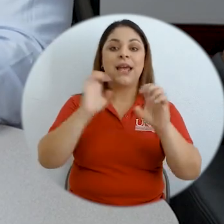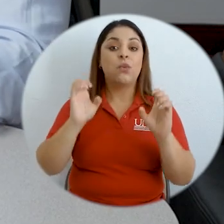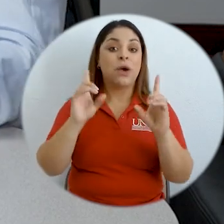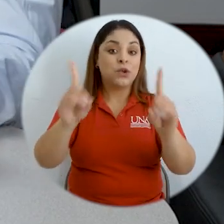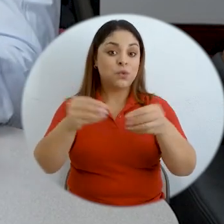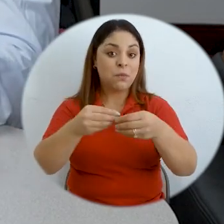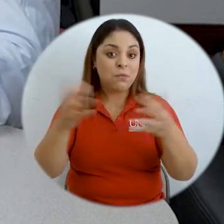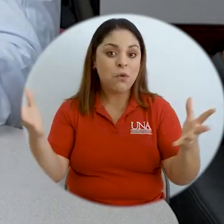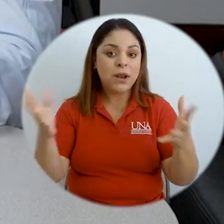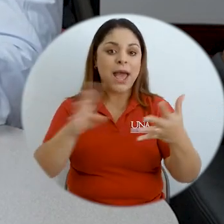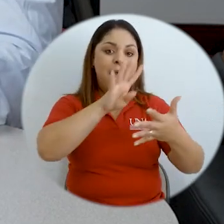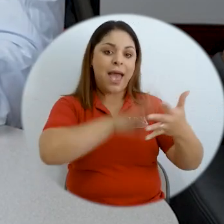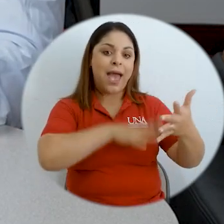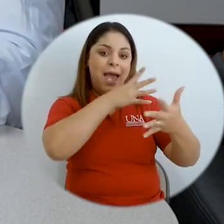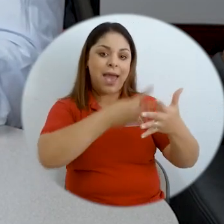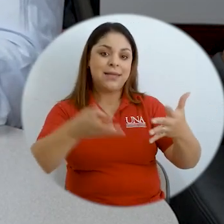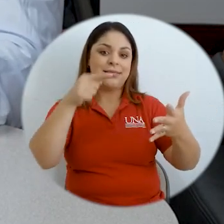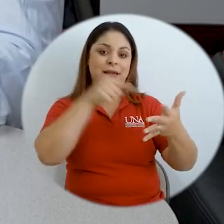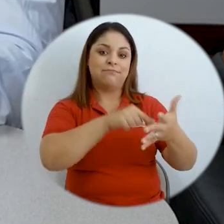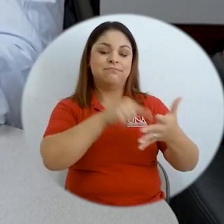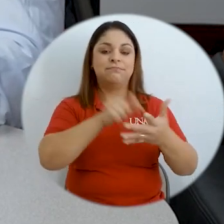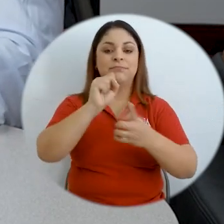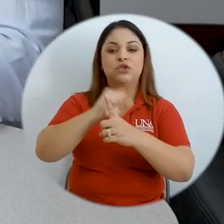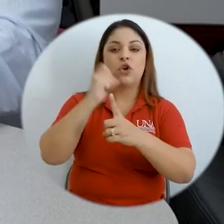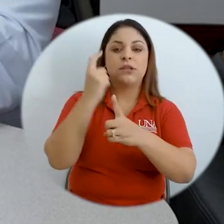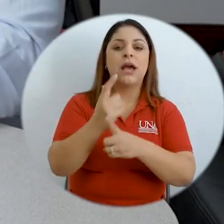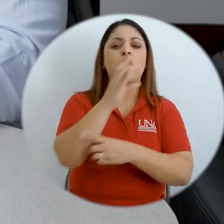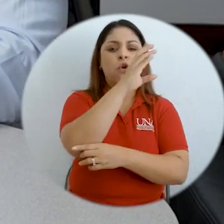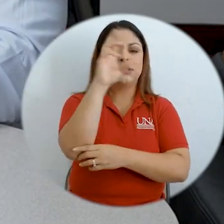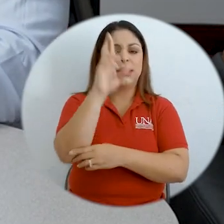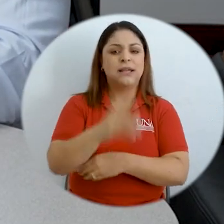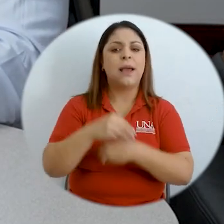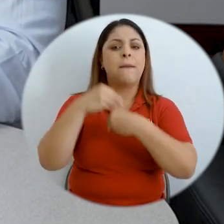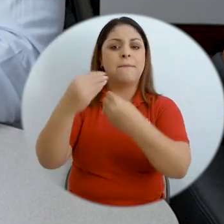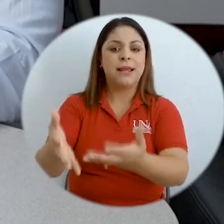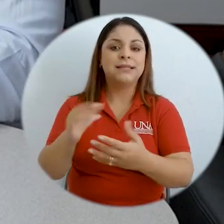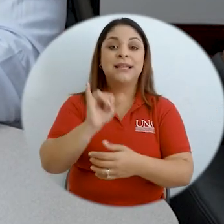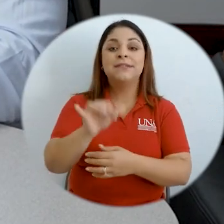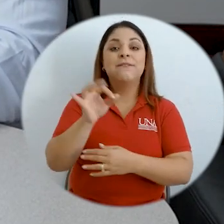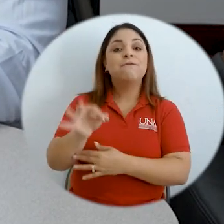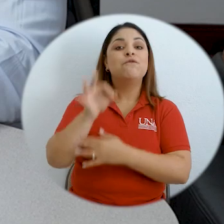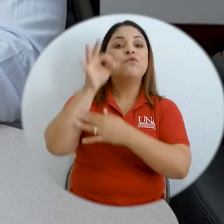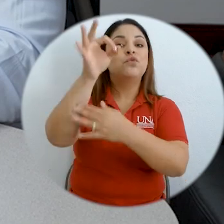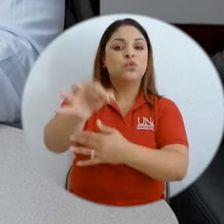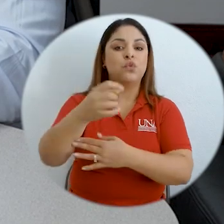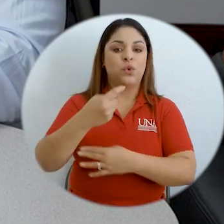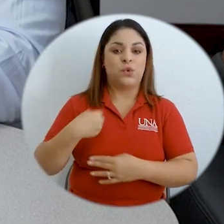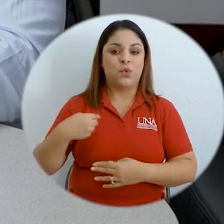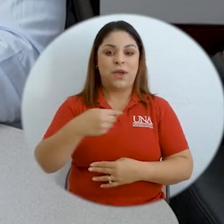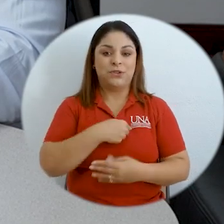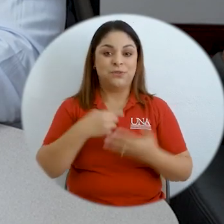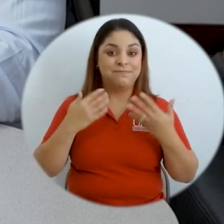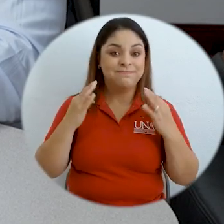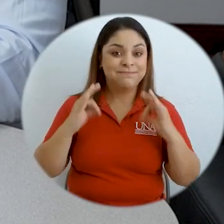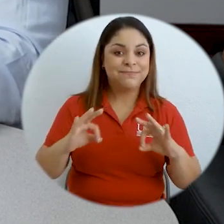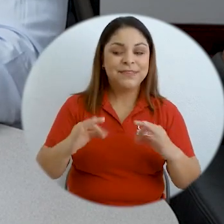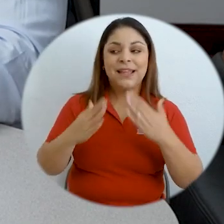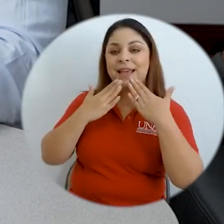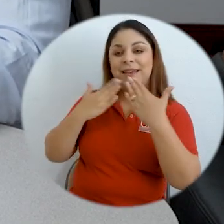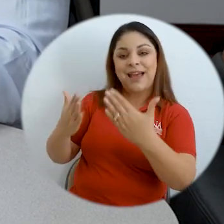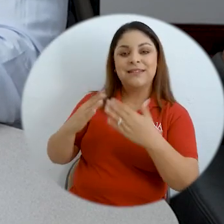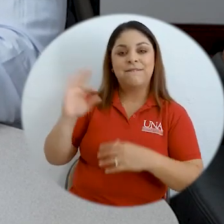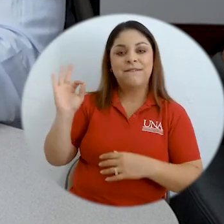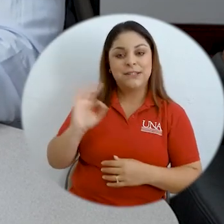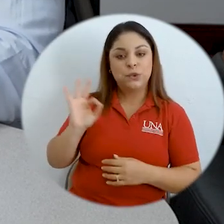educación pública y de la agenda social, porque Costa Rica realmente lo merece y es el futuro que nos estamos jugando sin duda alguna.